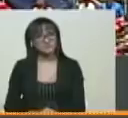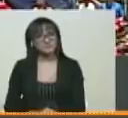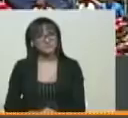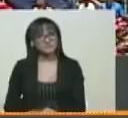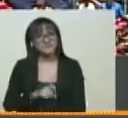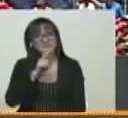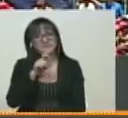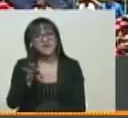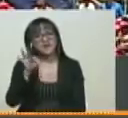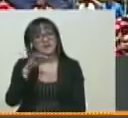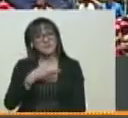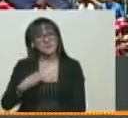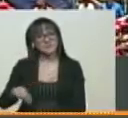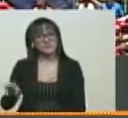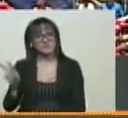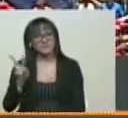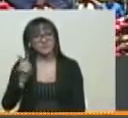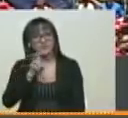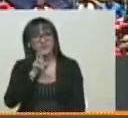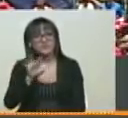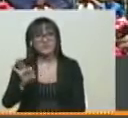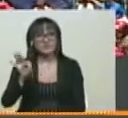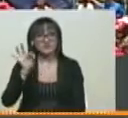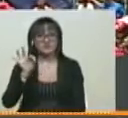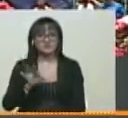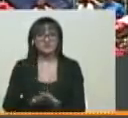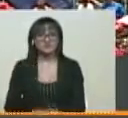¿Quién elige al presidente de Venezuela?